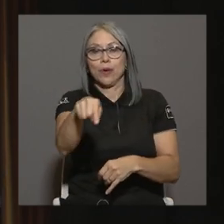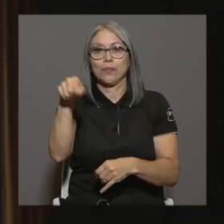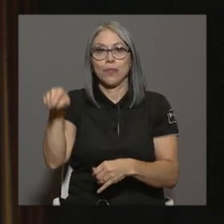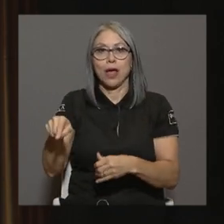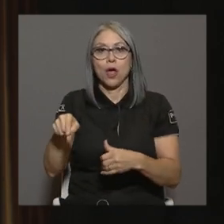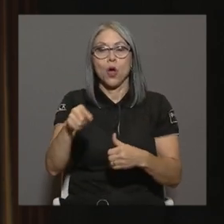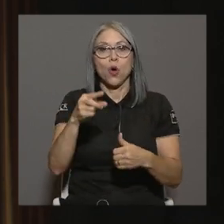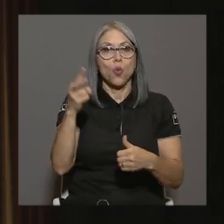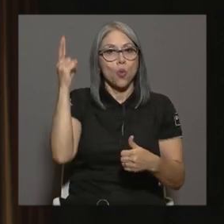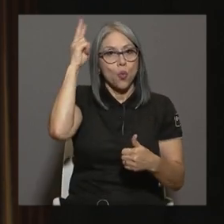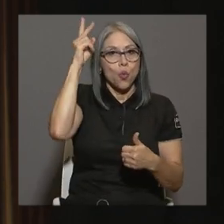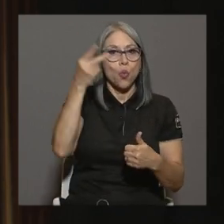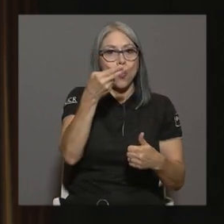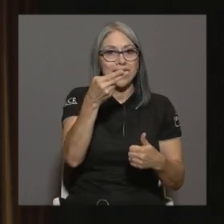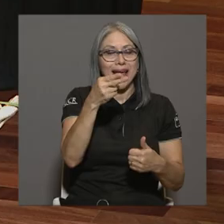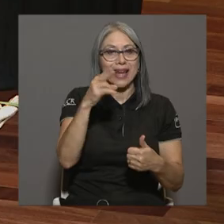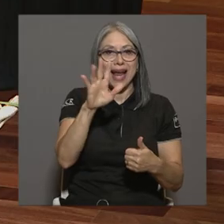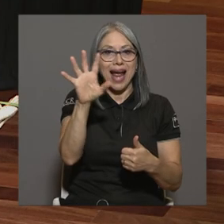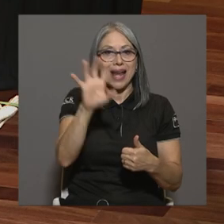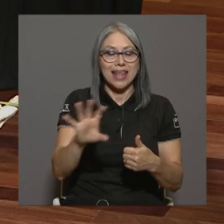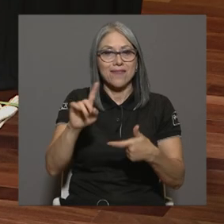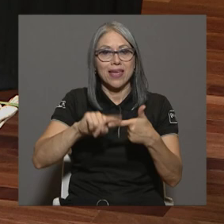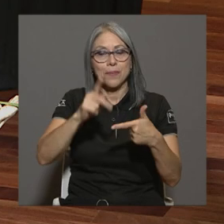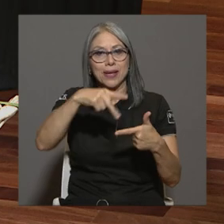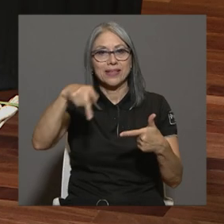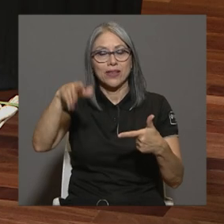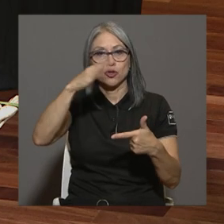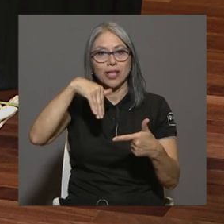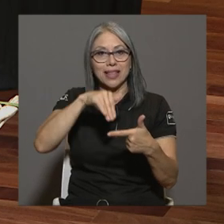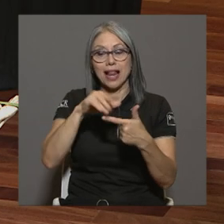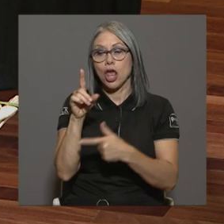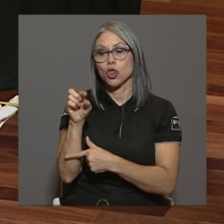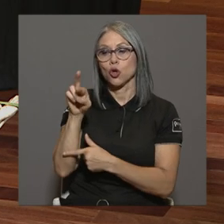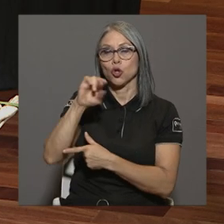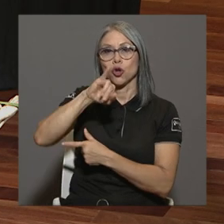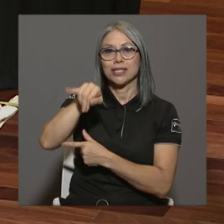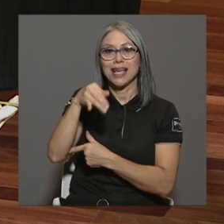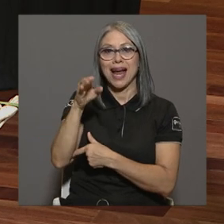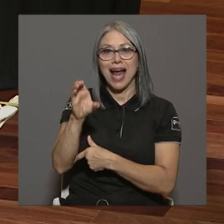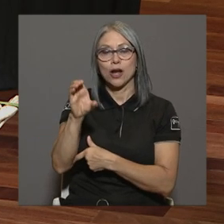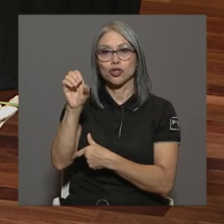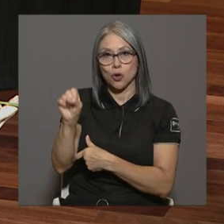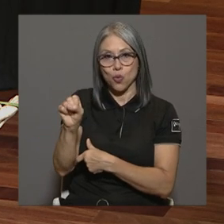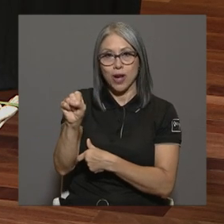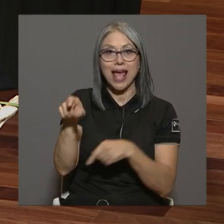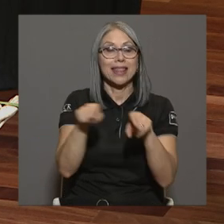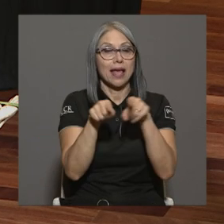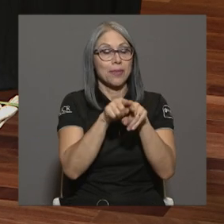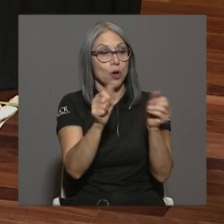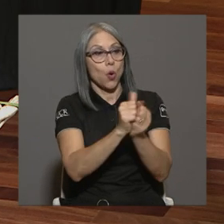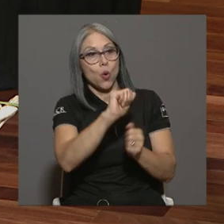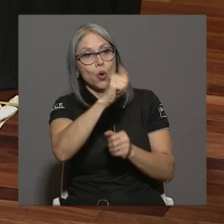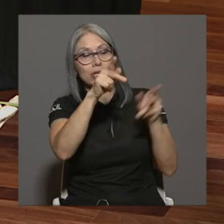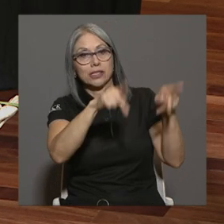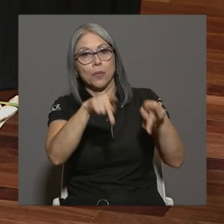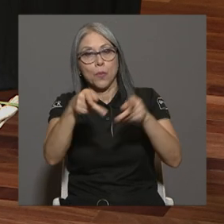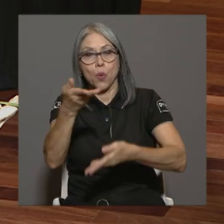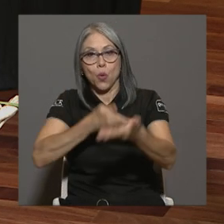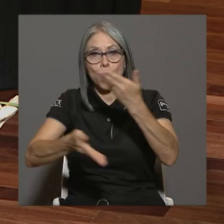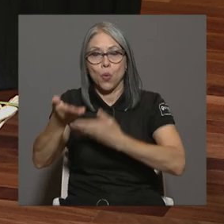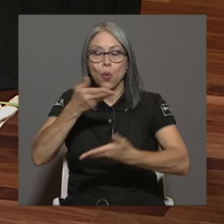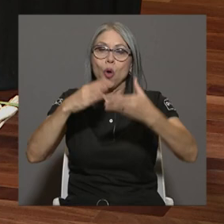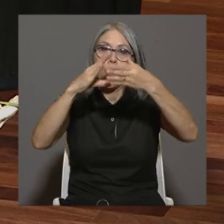Huetar Caribe y Pacífico Central. El doctor Giancarlo Segura y otros colaboradores nos